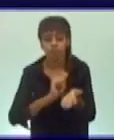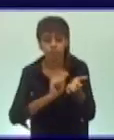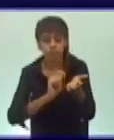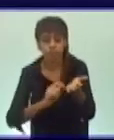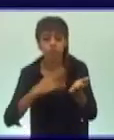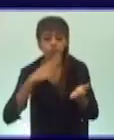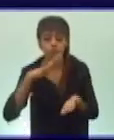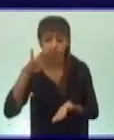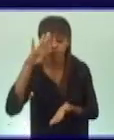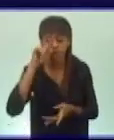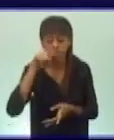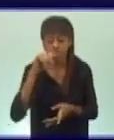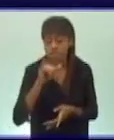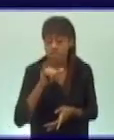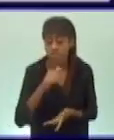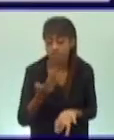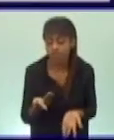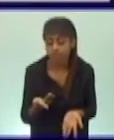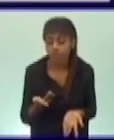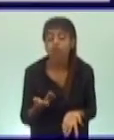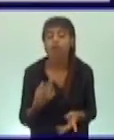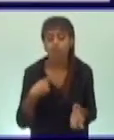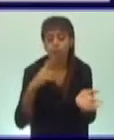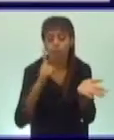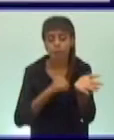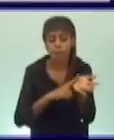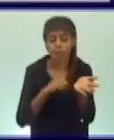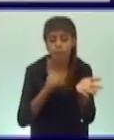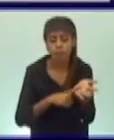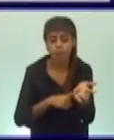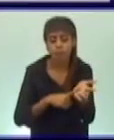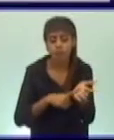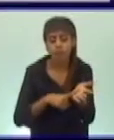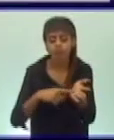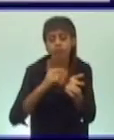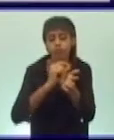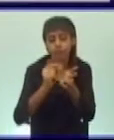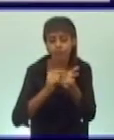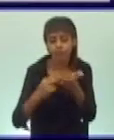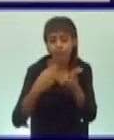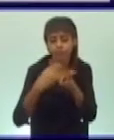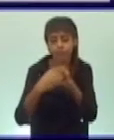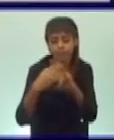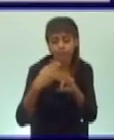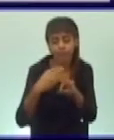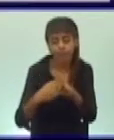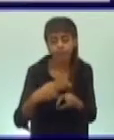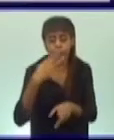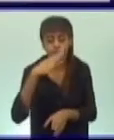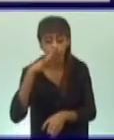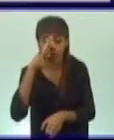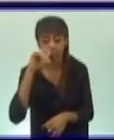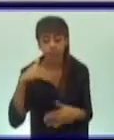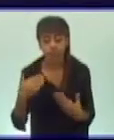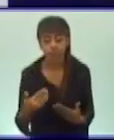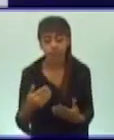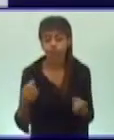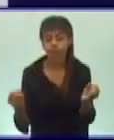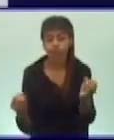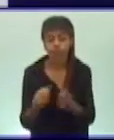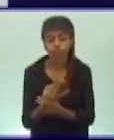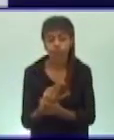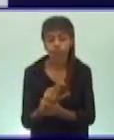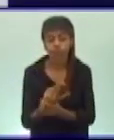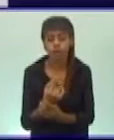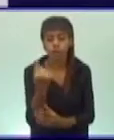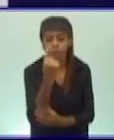se le conoció también como el padre de las historietas cubanas, pero fue el creador